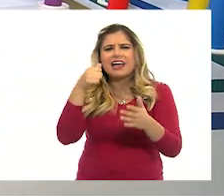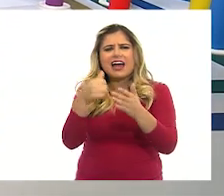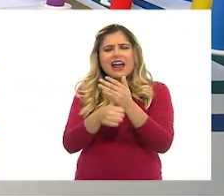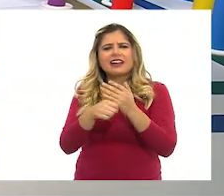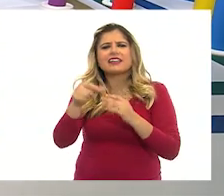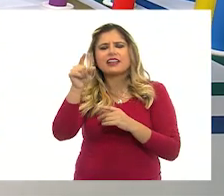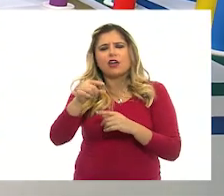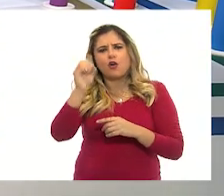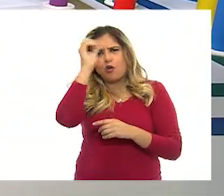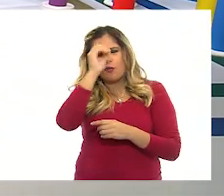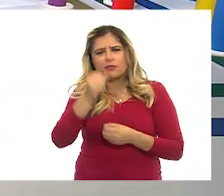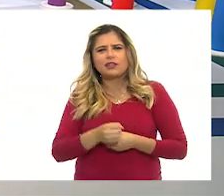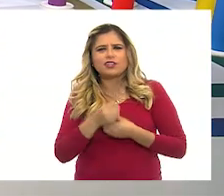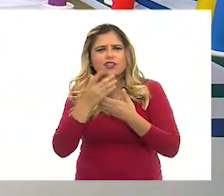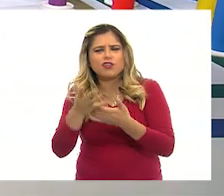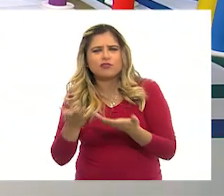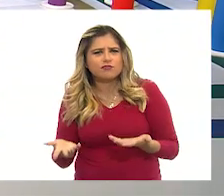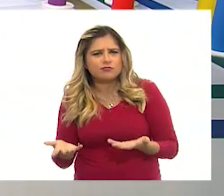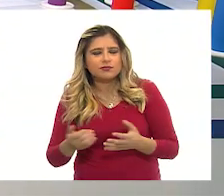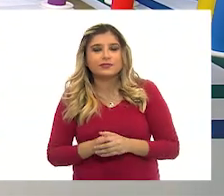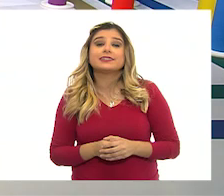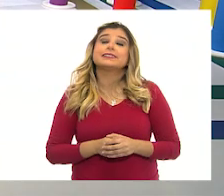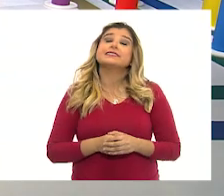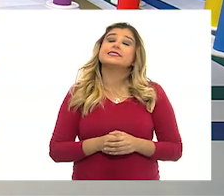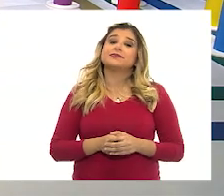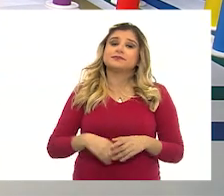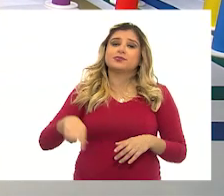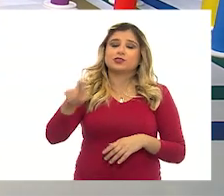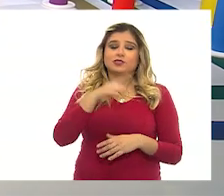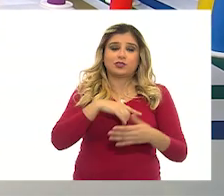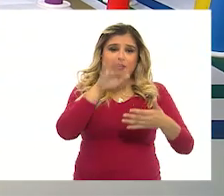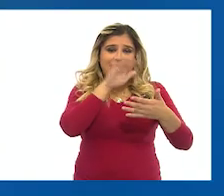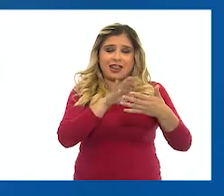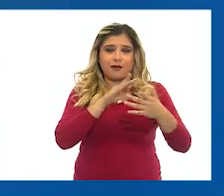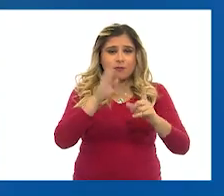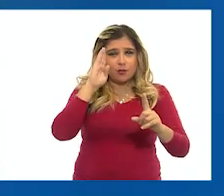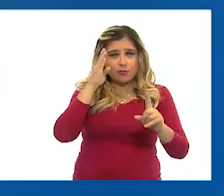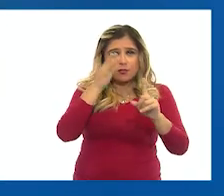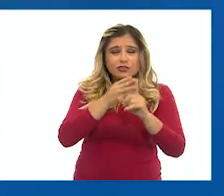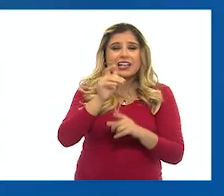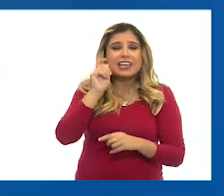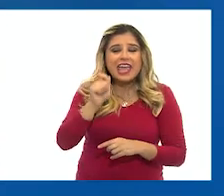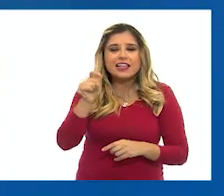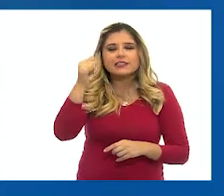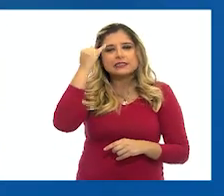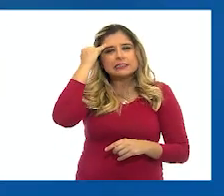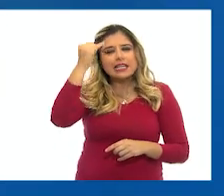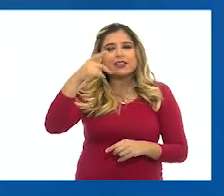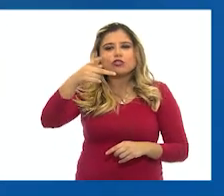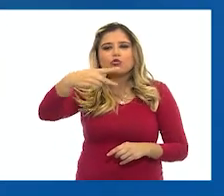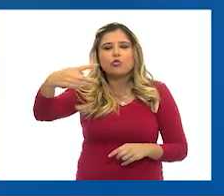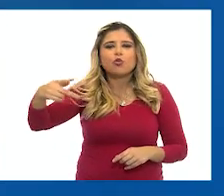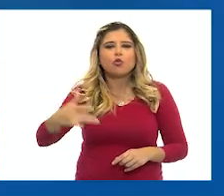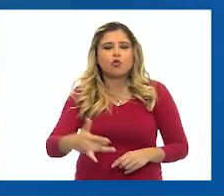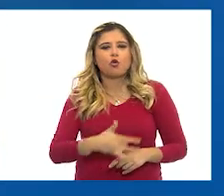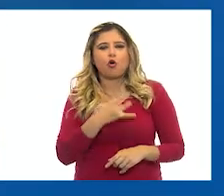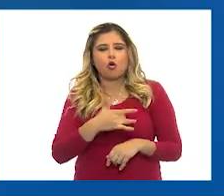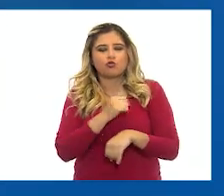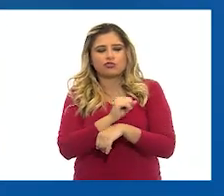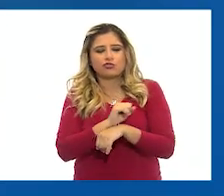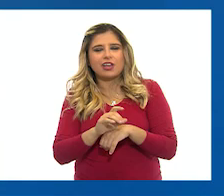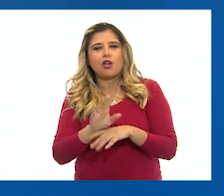de opinión? Pues hemos leído cartas cuyo propósito es crear conciencia,